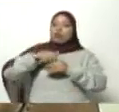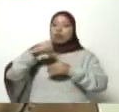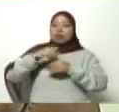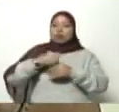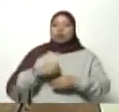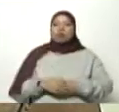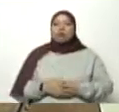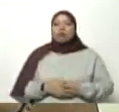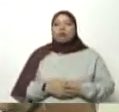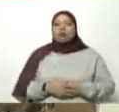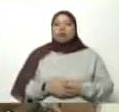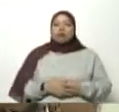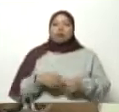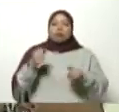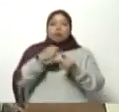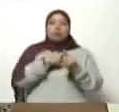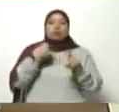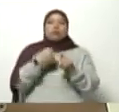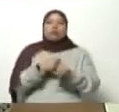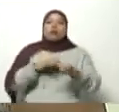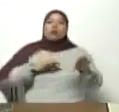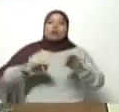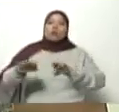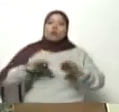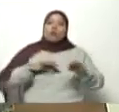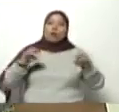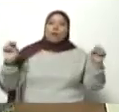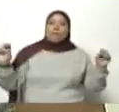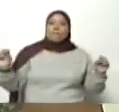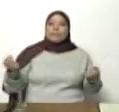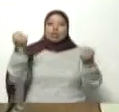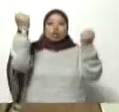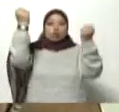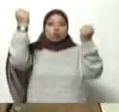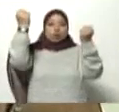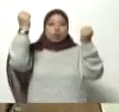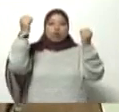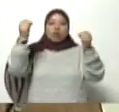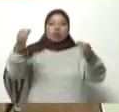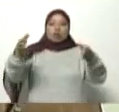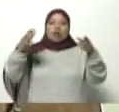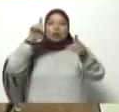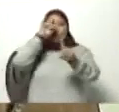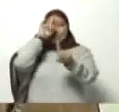las batallas que tengamos que dar, pero también preparado para las victorias que vamos a lograr.